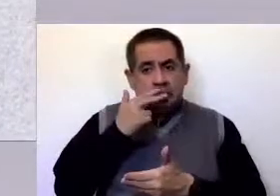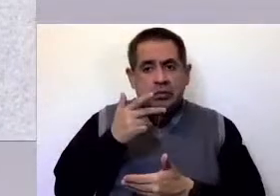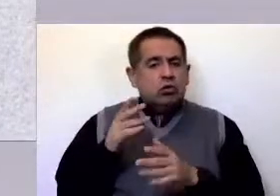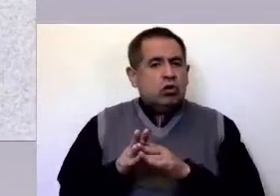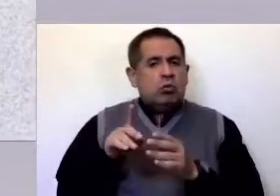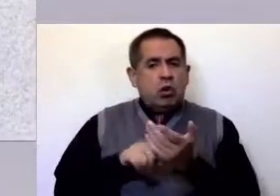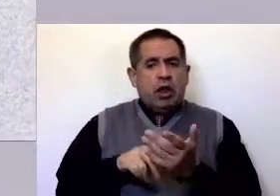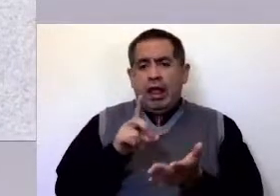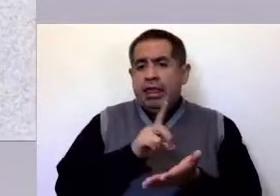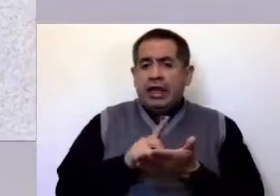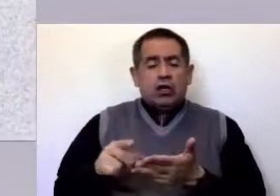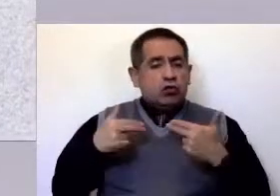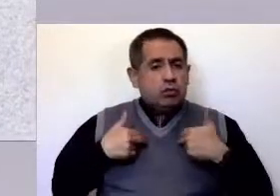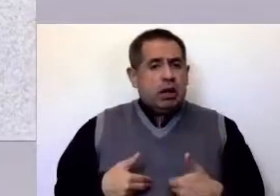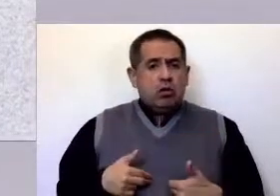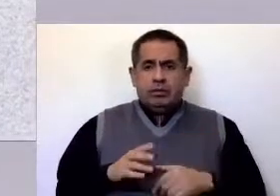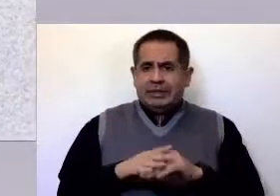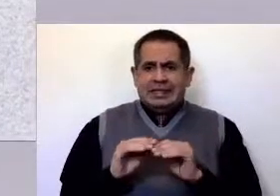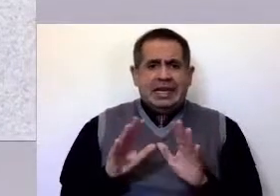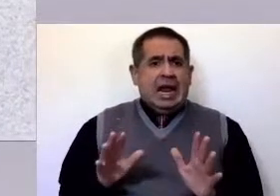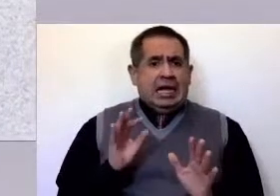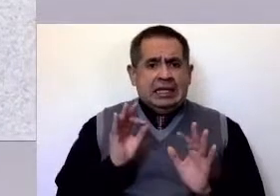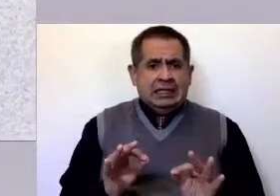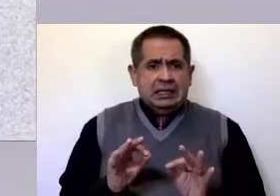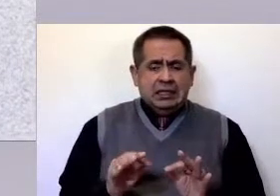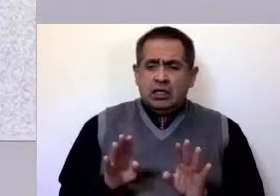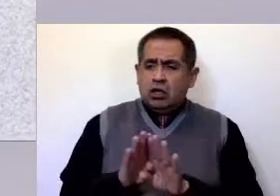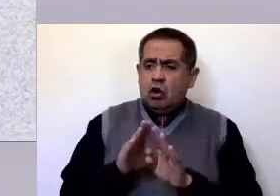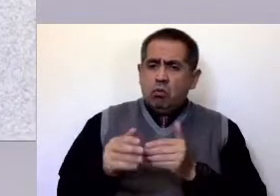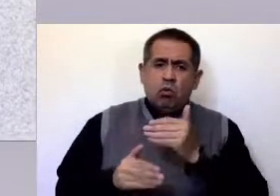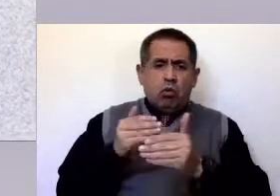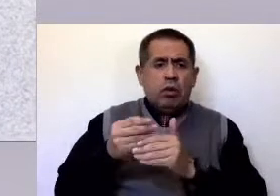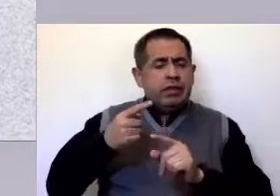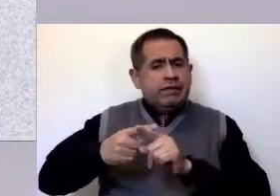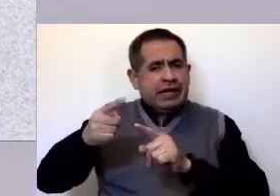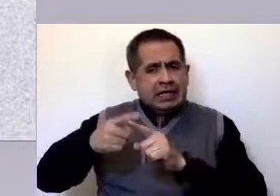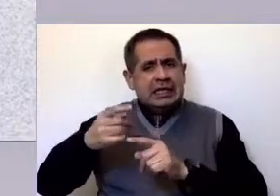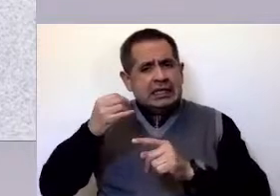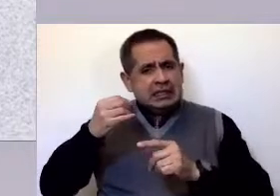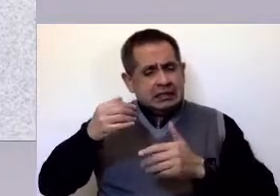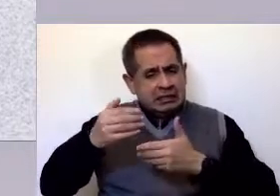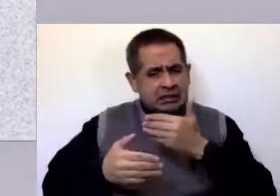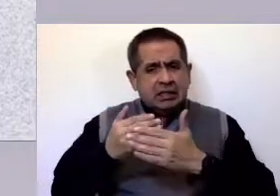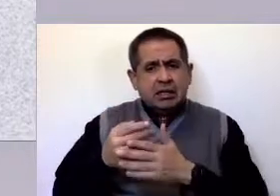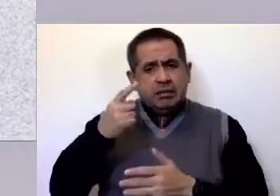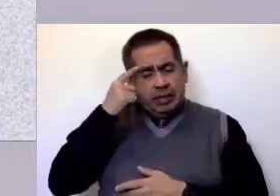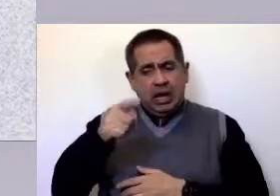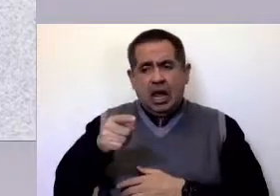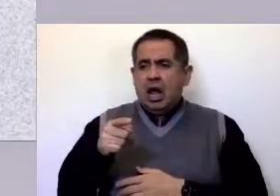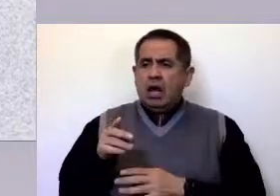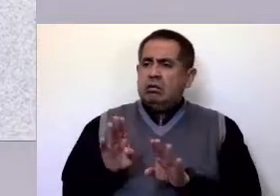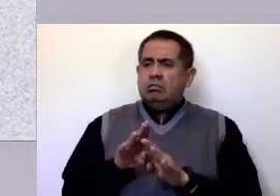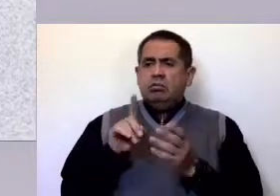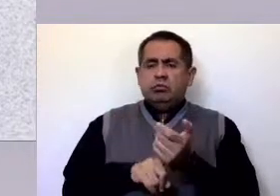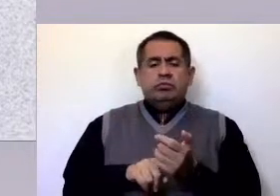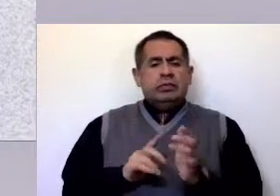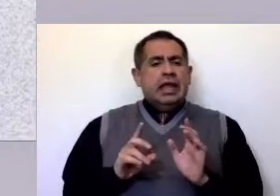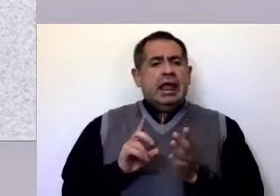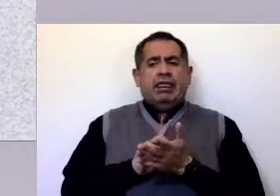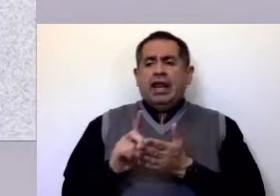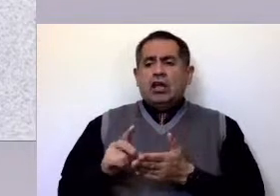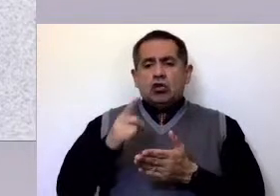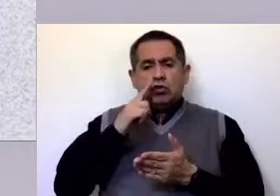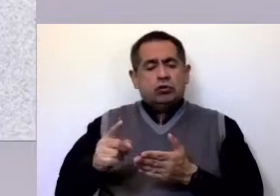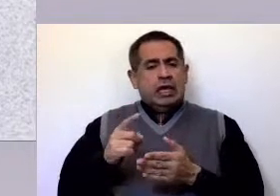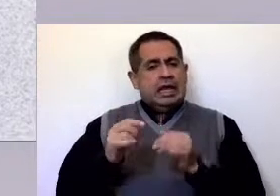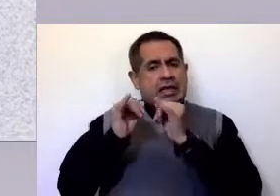derechos humanos lisa y llana superando toda distinción que los oponía o distinguía de los derechos de carácter individual